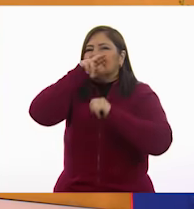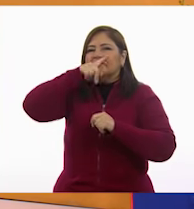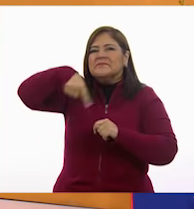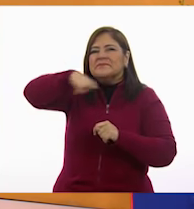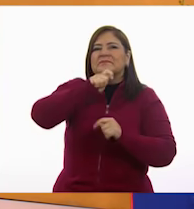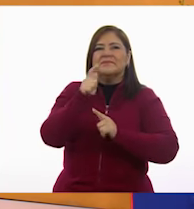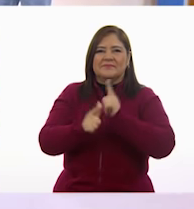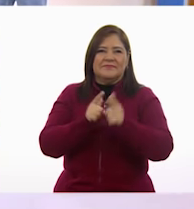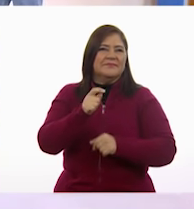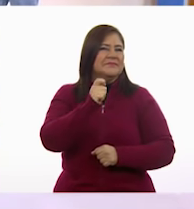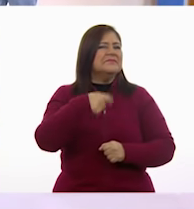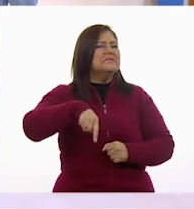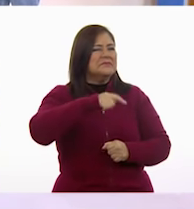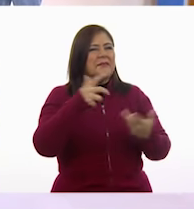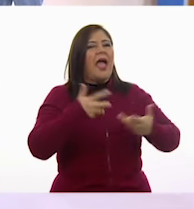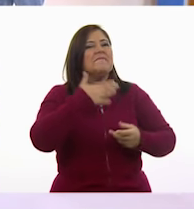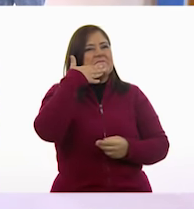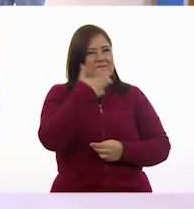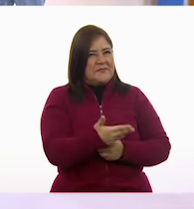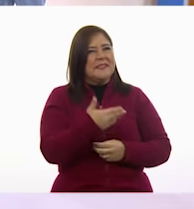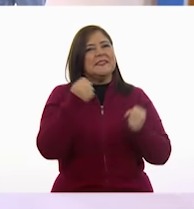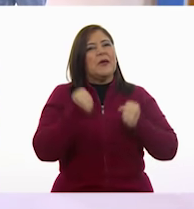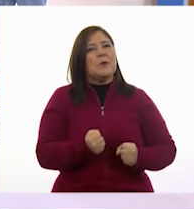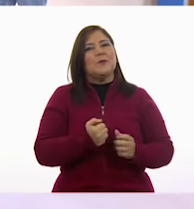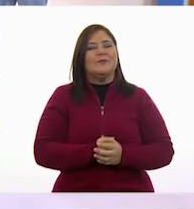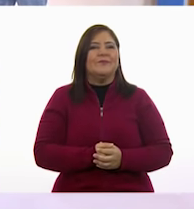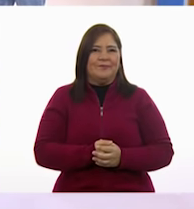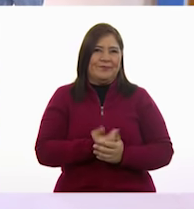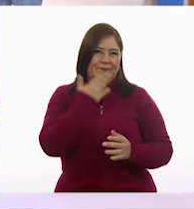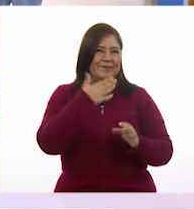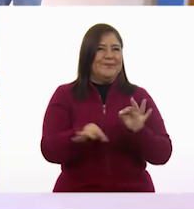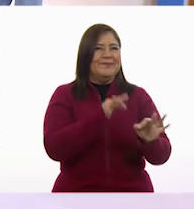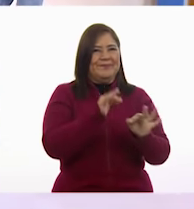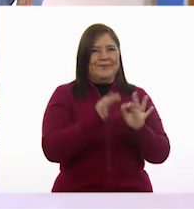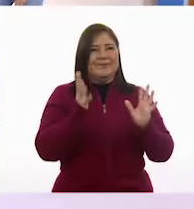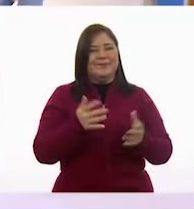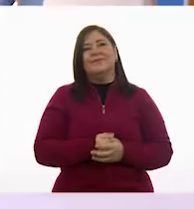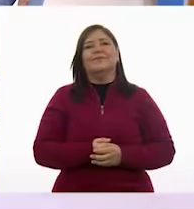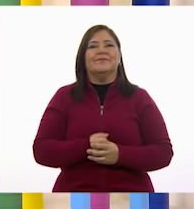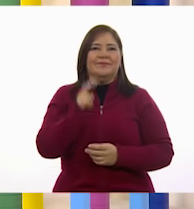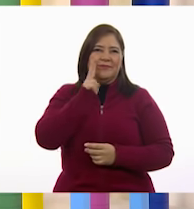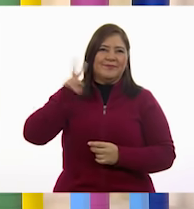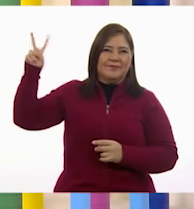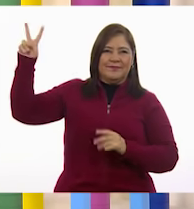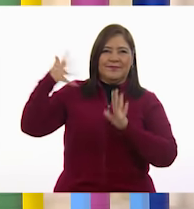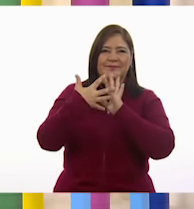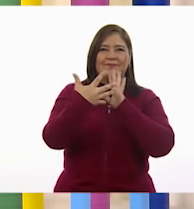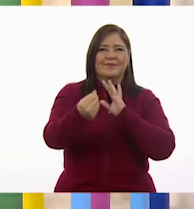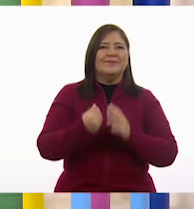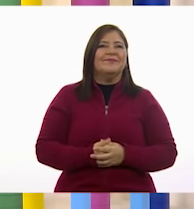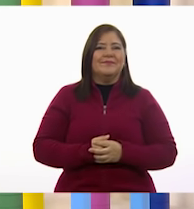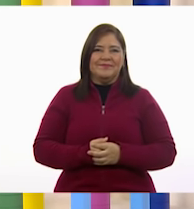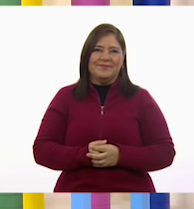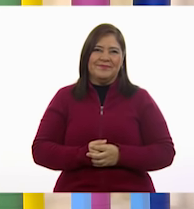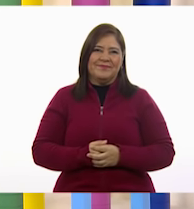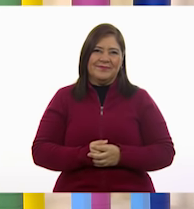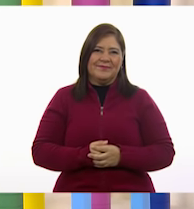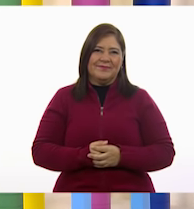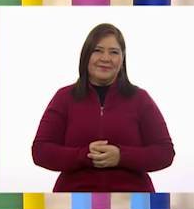nos va a salir muy bien. Empezamos. ¿Lista? Sí. Ya. Epo, etai, tai,